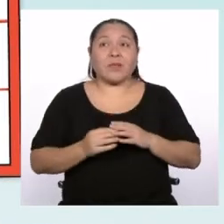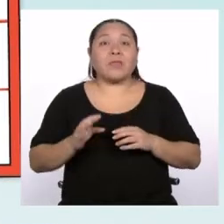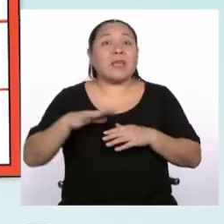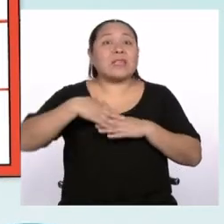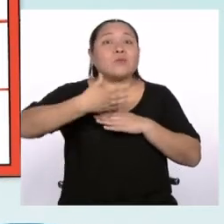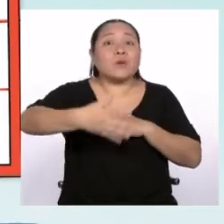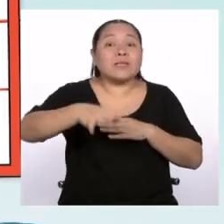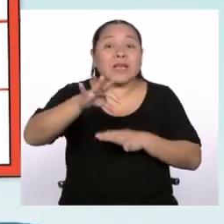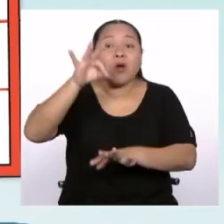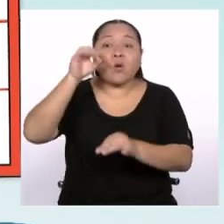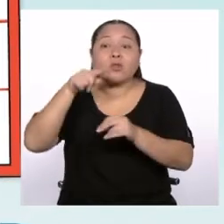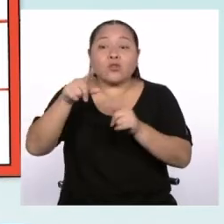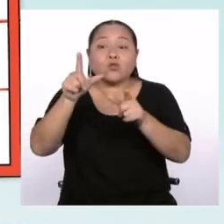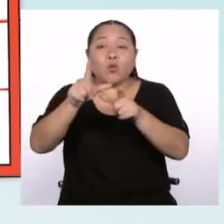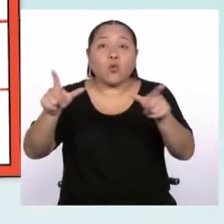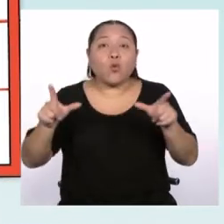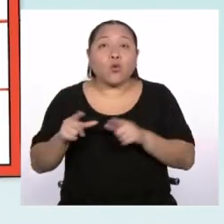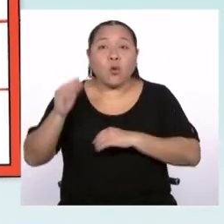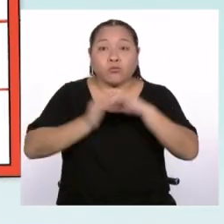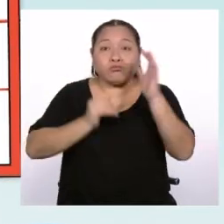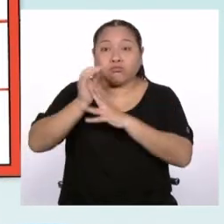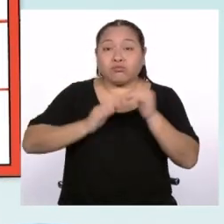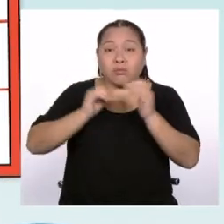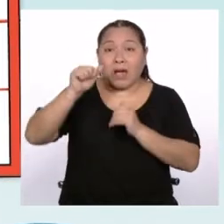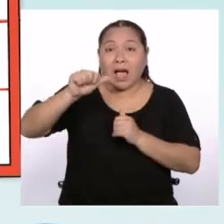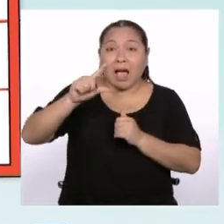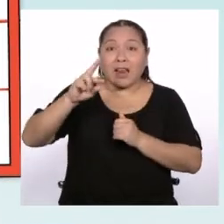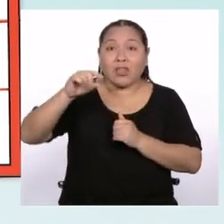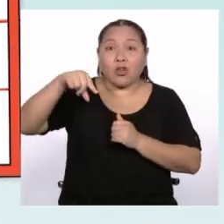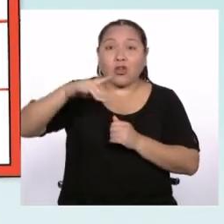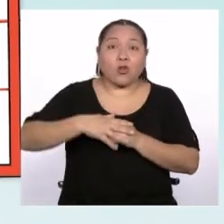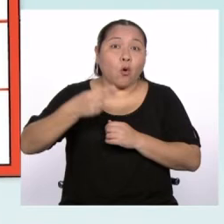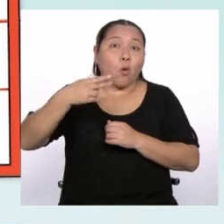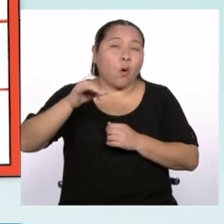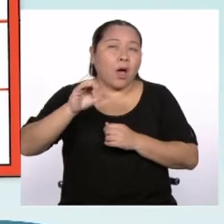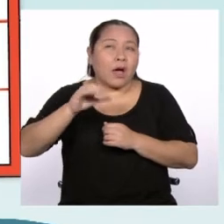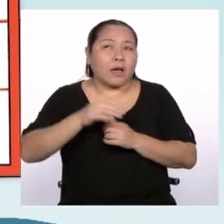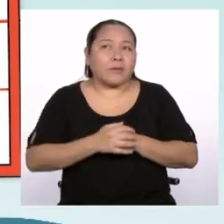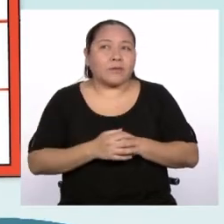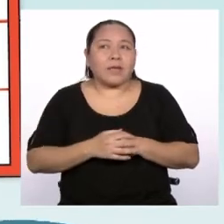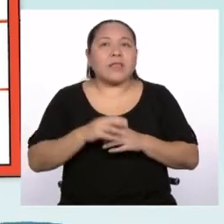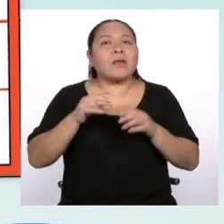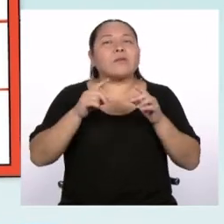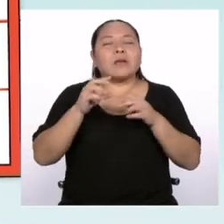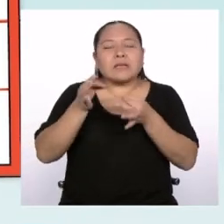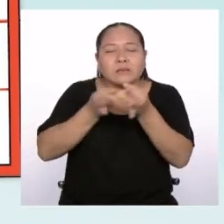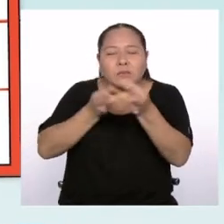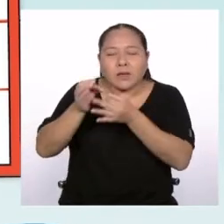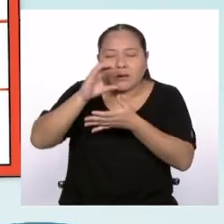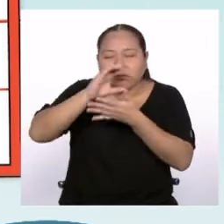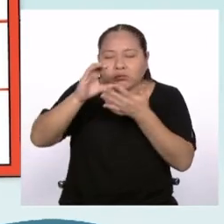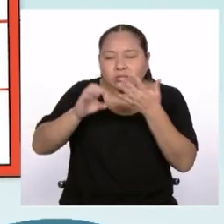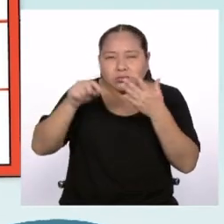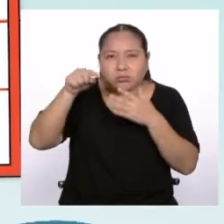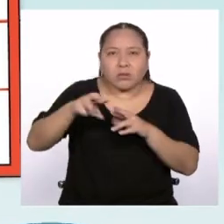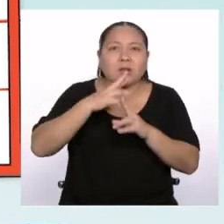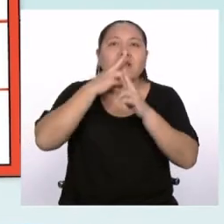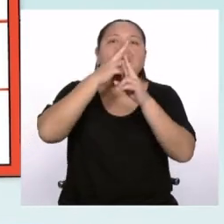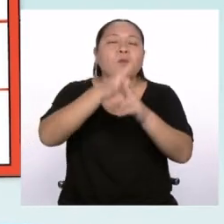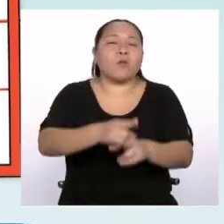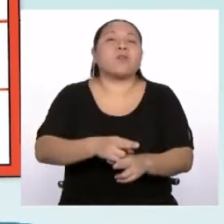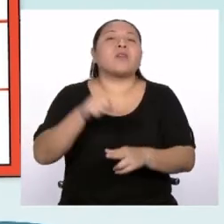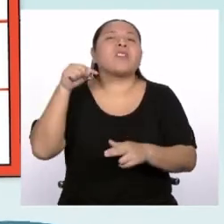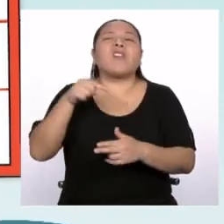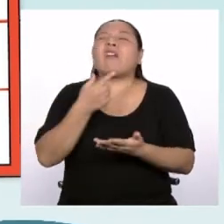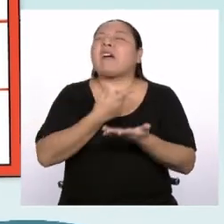un resto arqueológico de su región o alguna región vecina, describan qué tipo de fuente es respondiendo a las